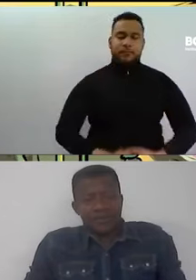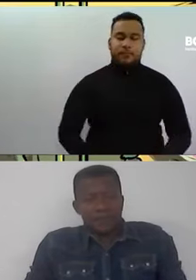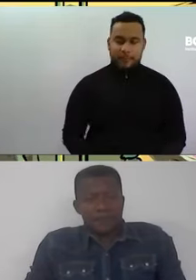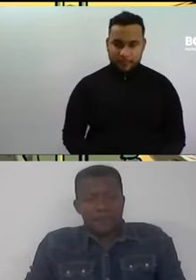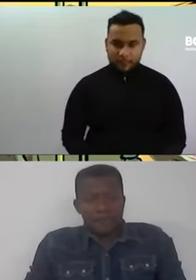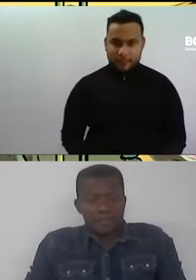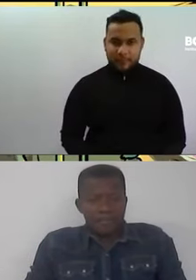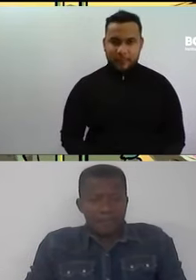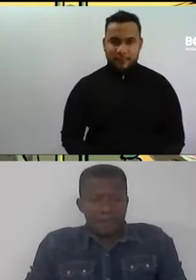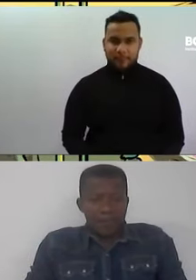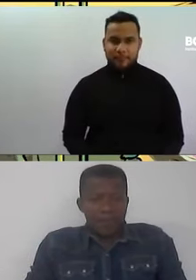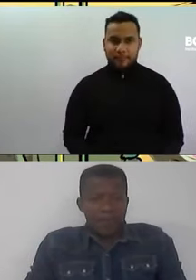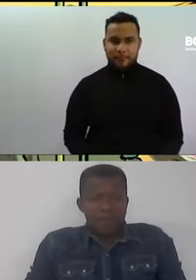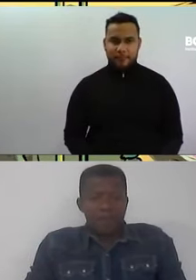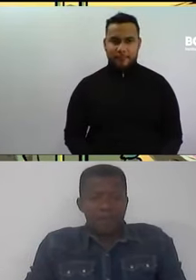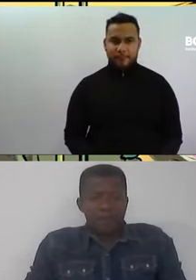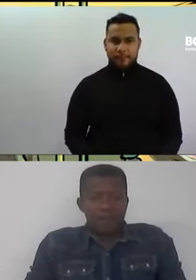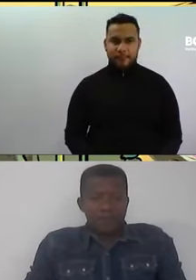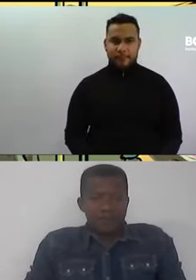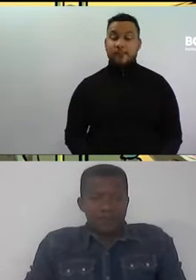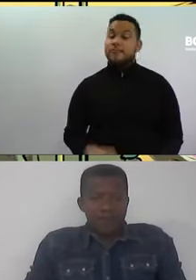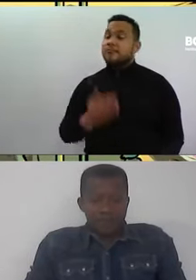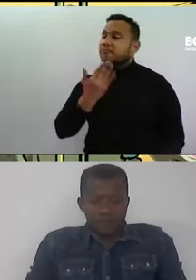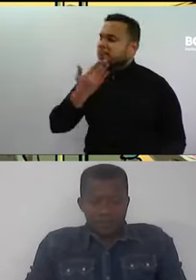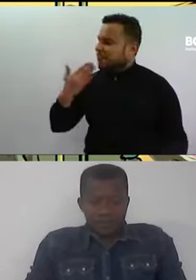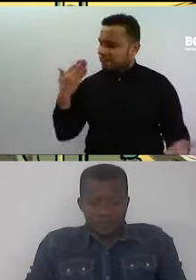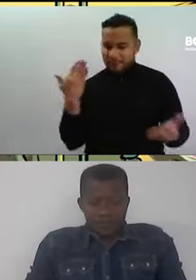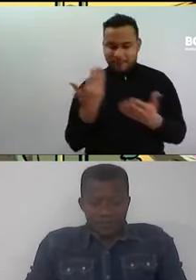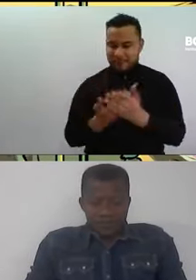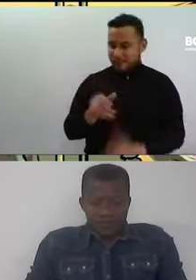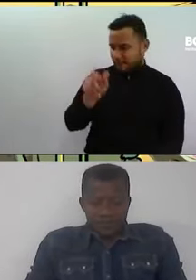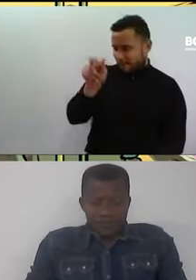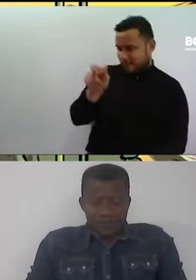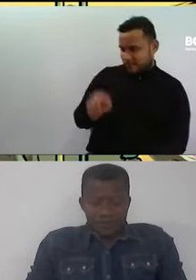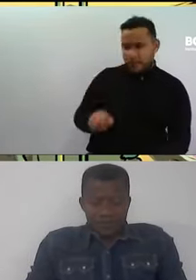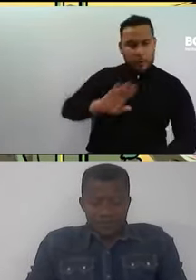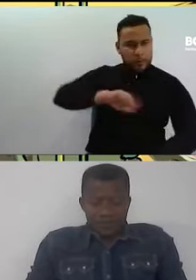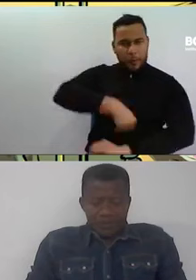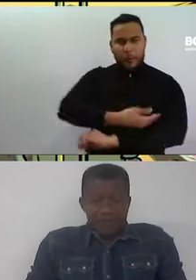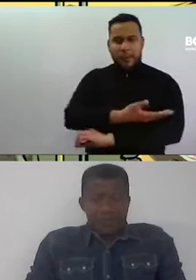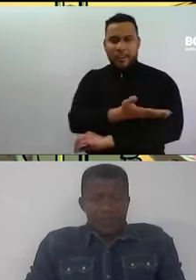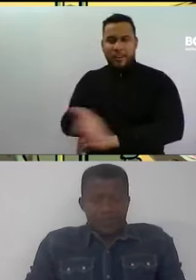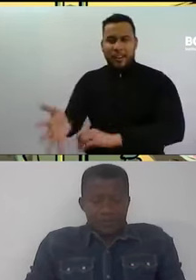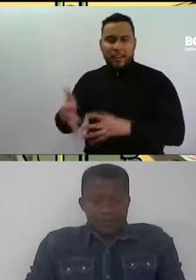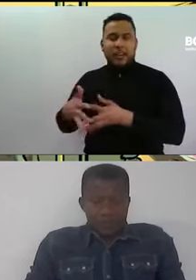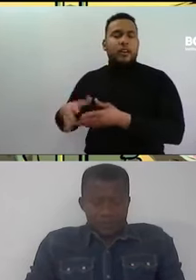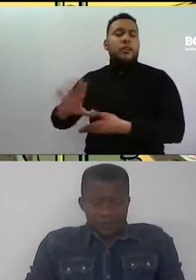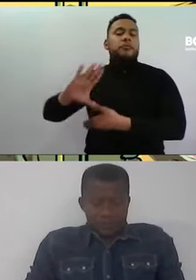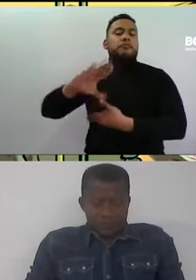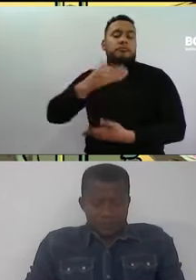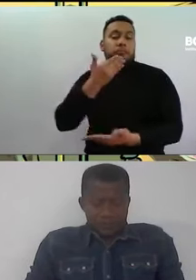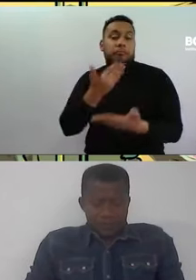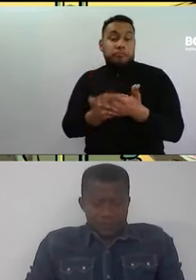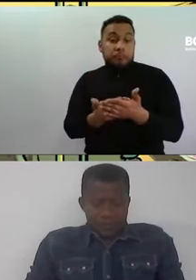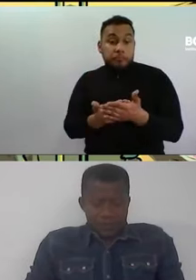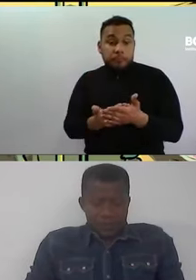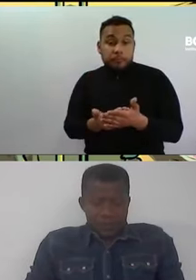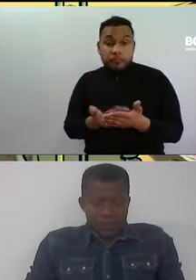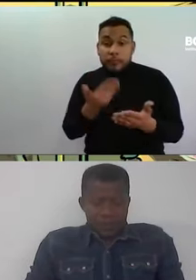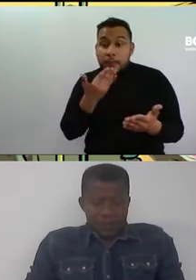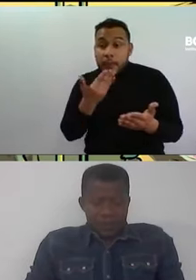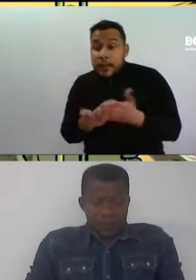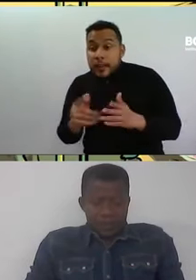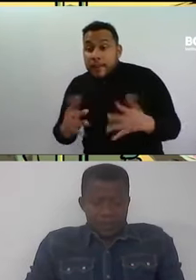Gracias, poeta de las Américas. Le agradecemos a esta Filbur, a la